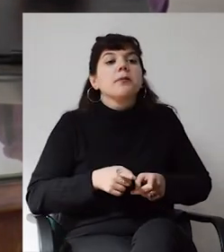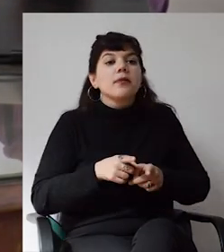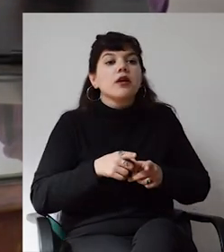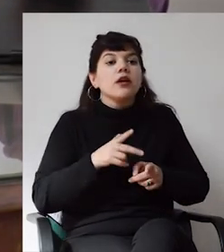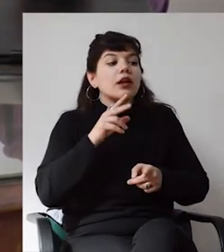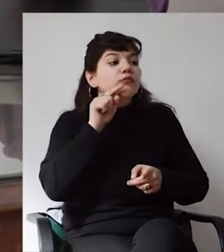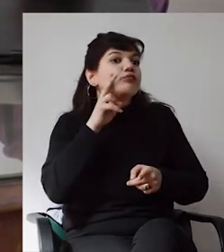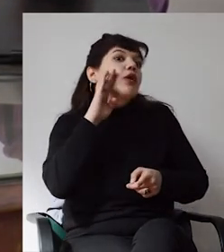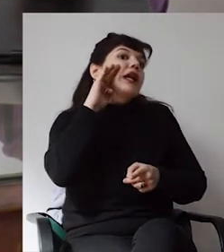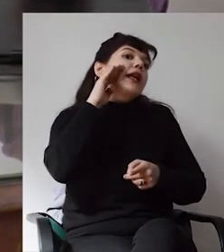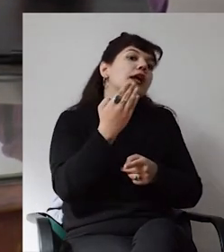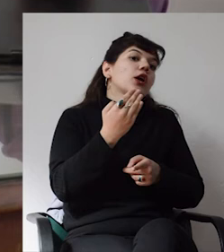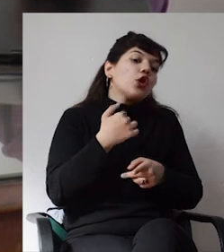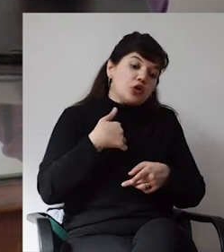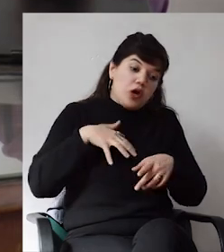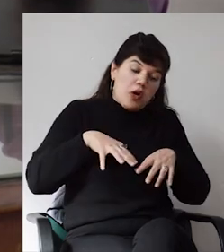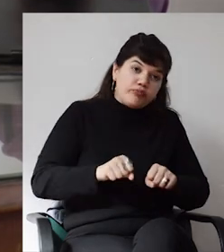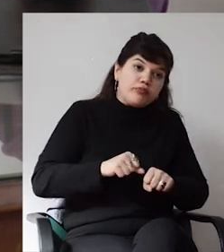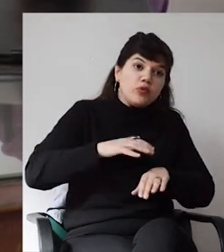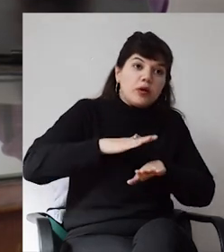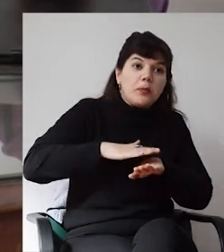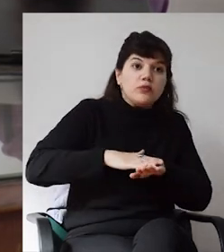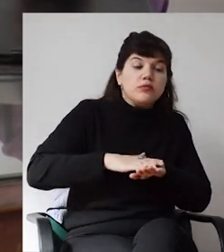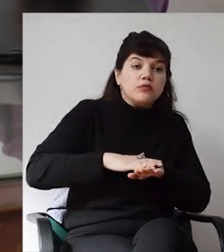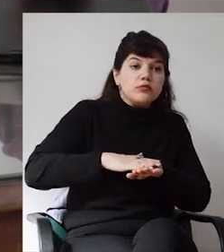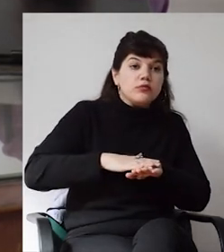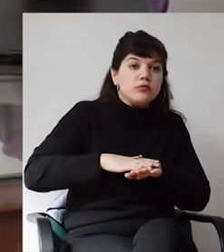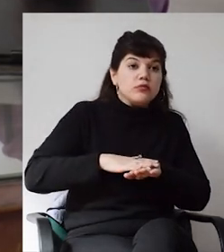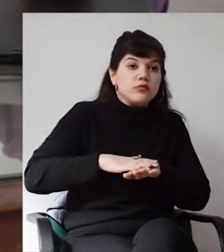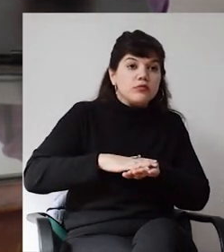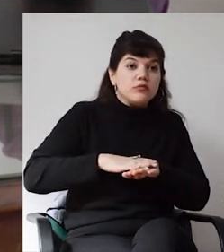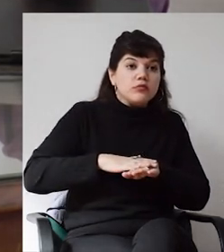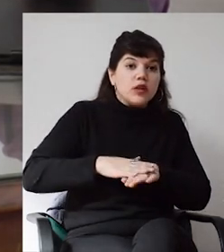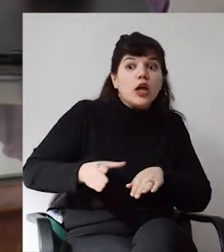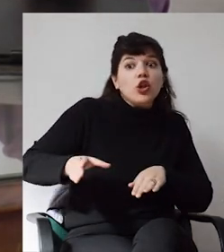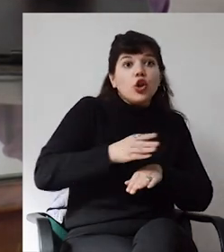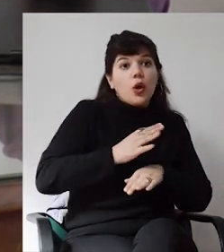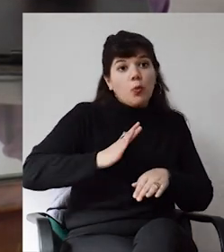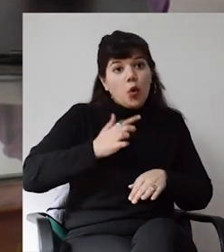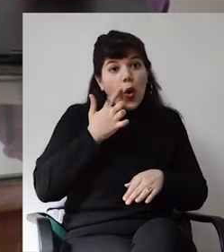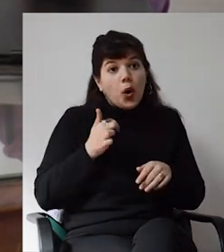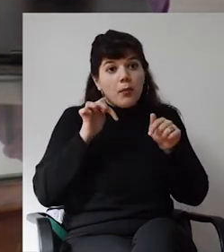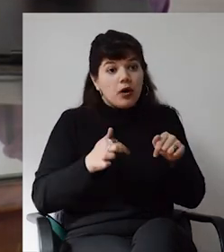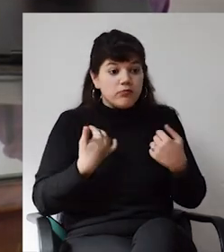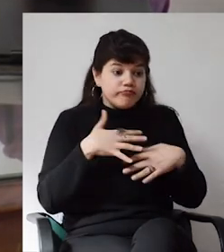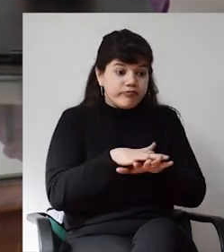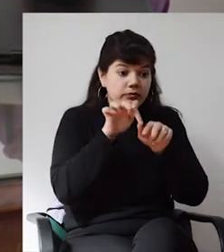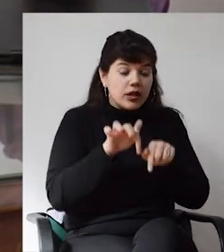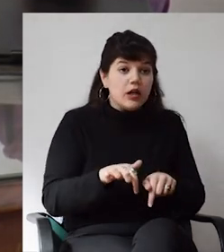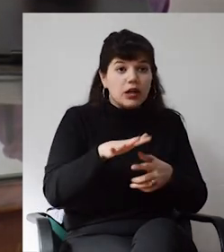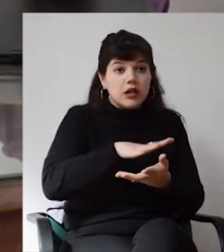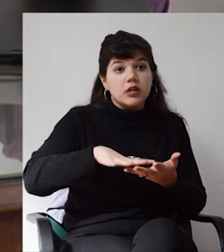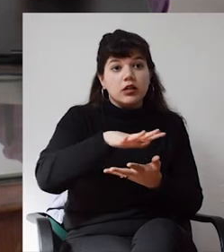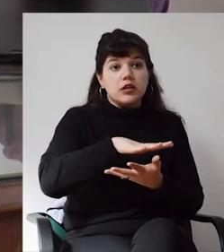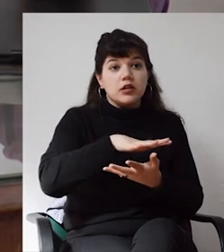Pero eso implica reconocer y asumir que todas y todos quienes